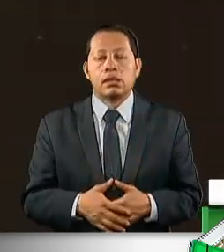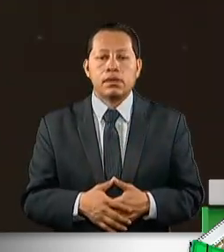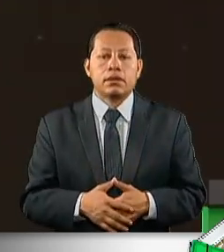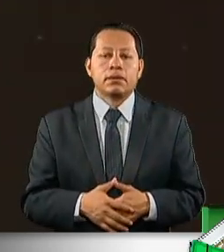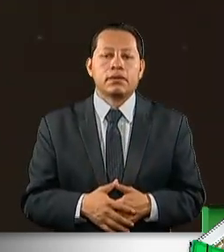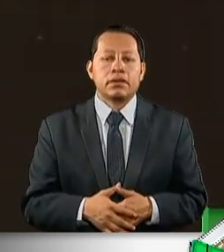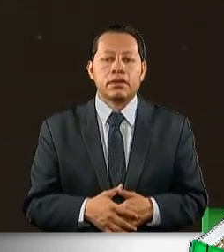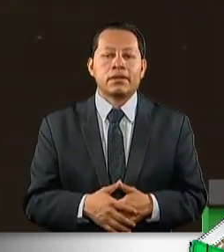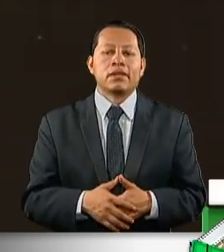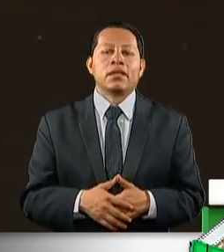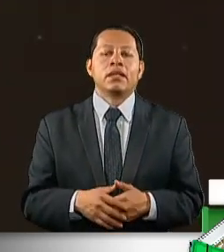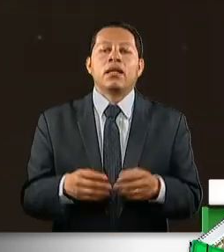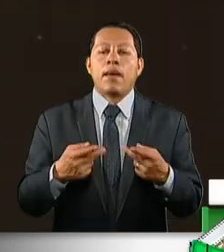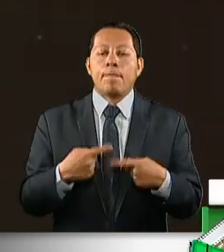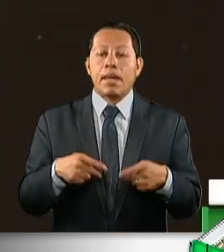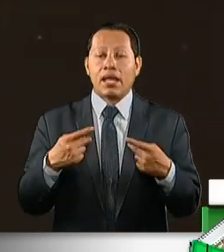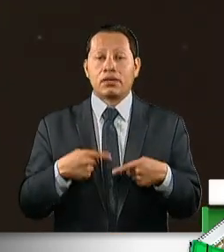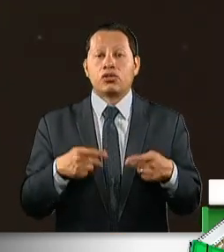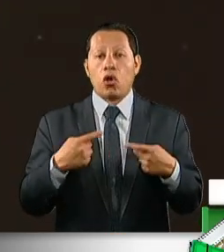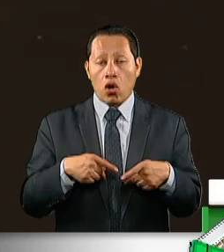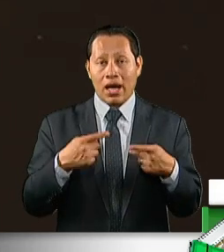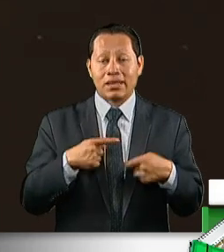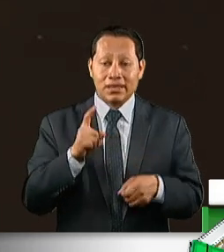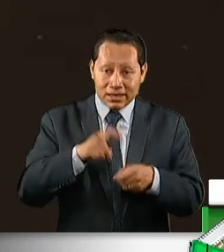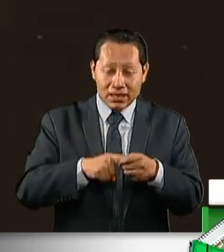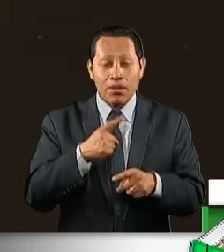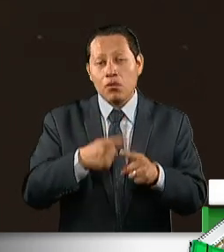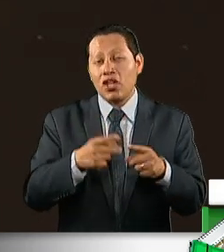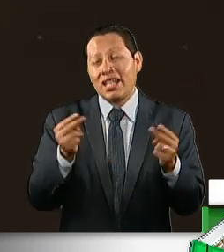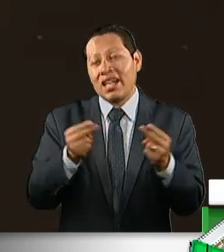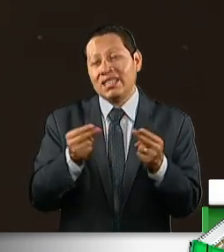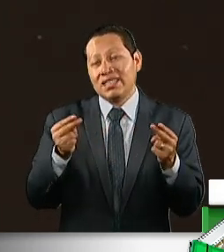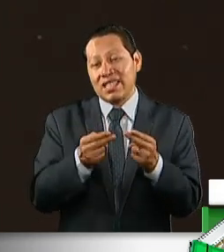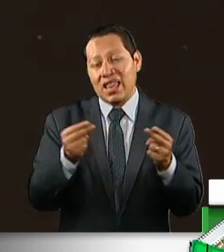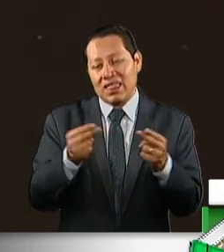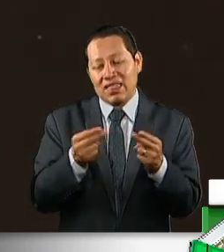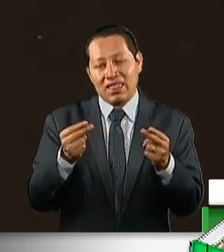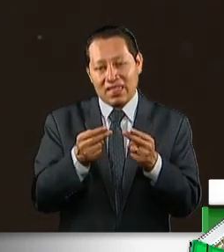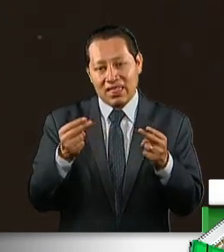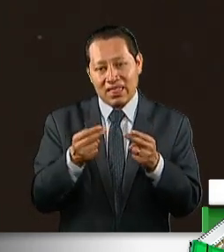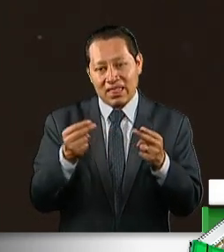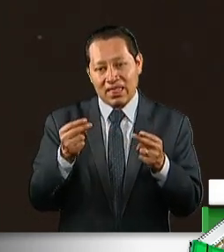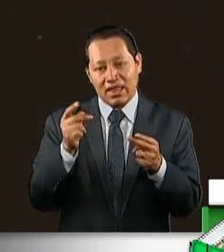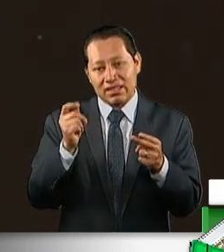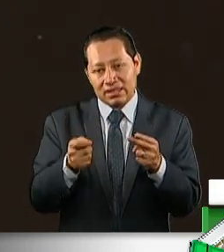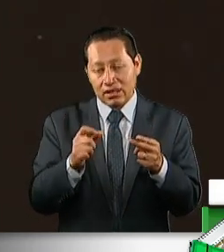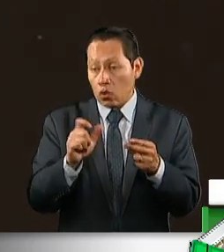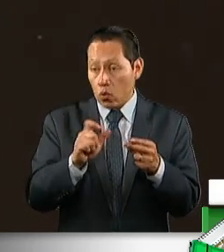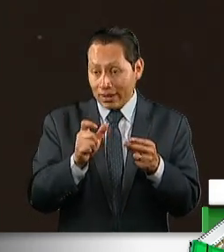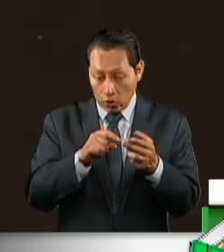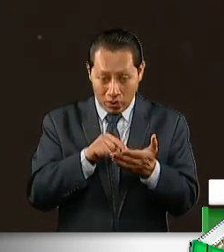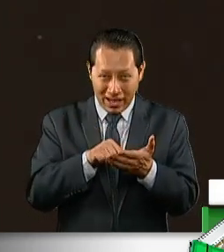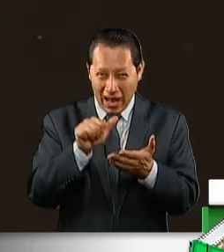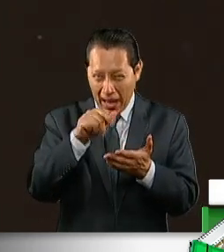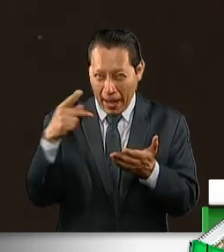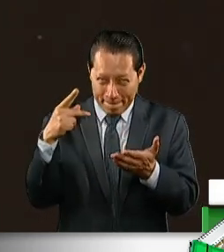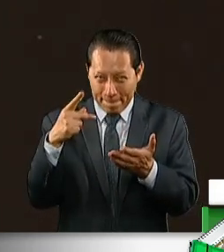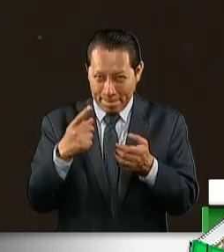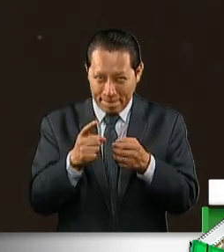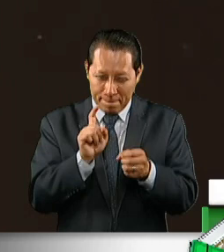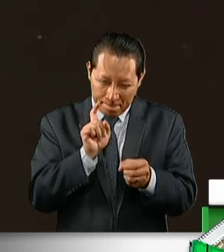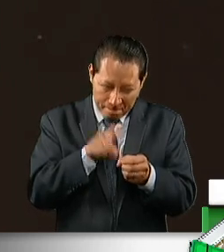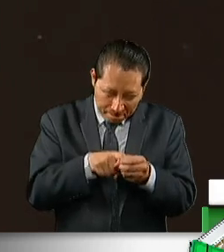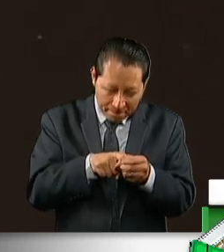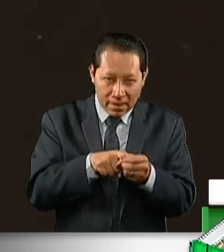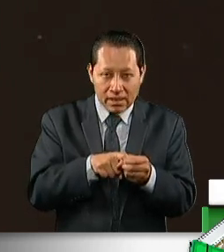caía la gente por necesidad en pedir estos créditos y al decir sí a las aplicaciones electrónicas